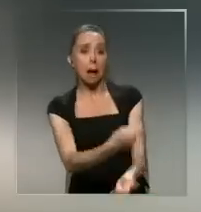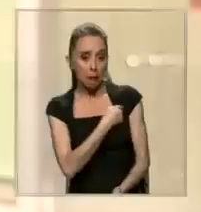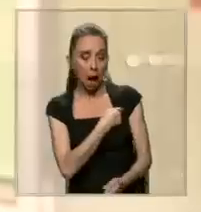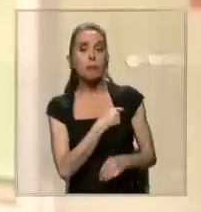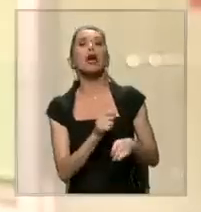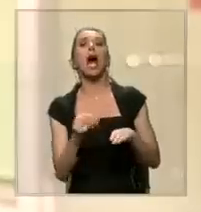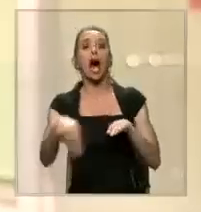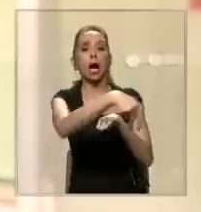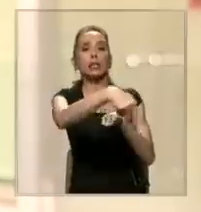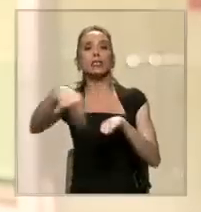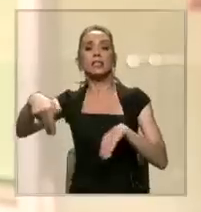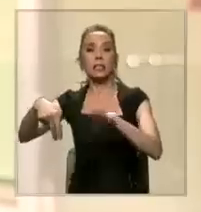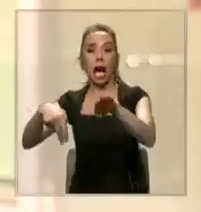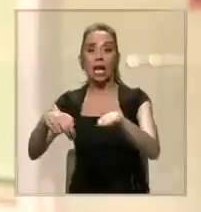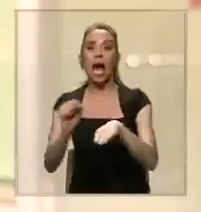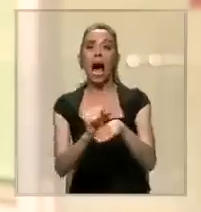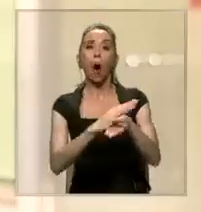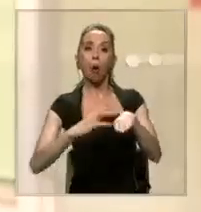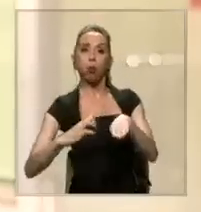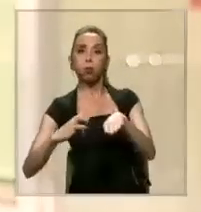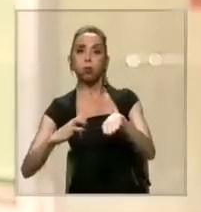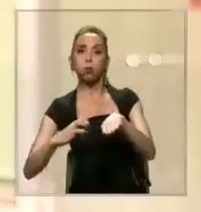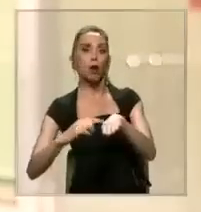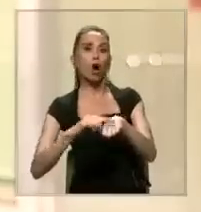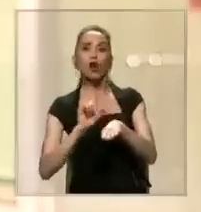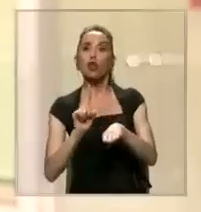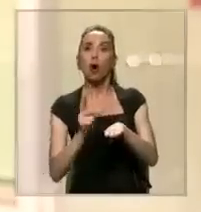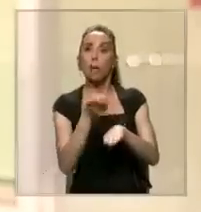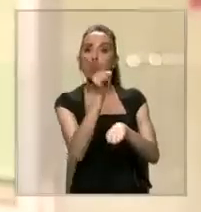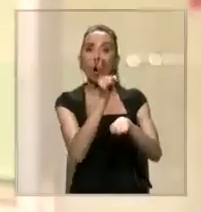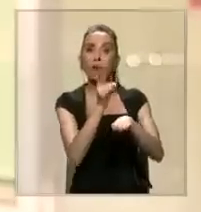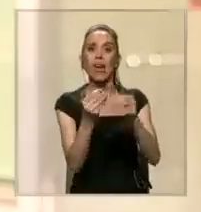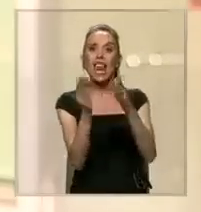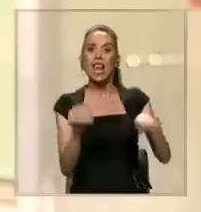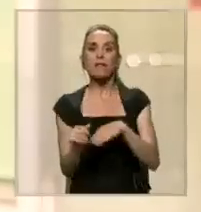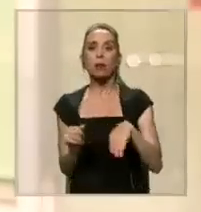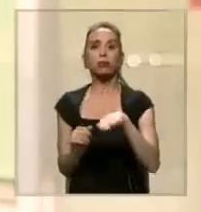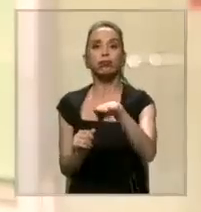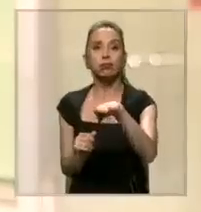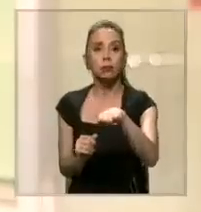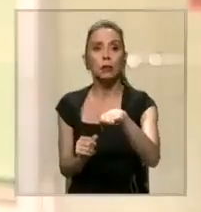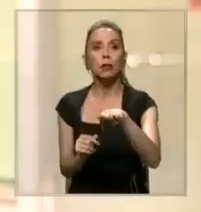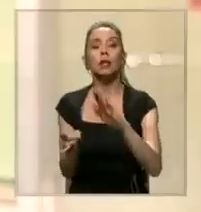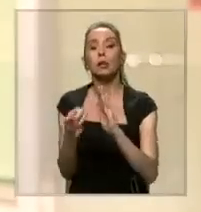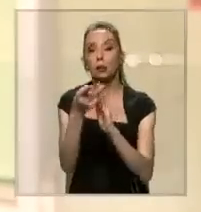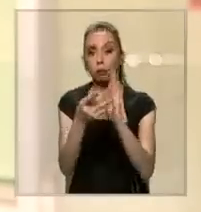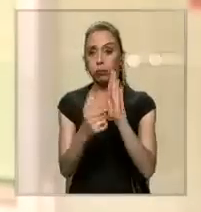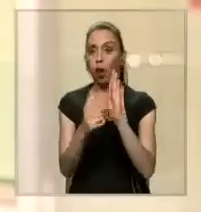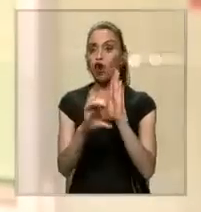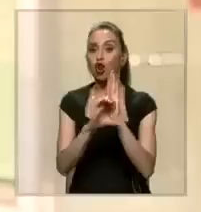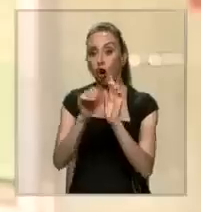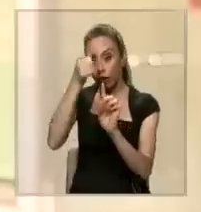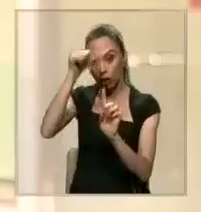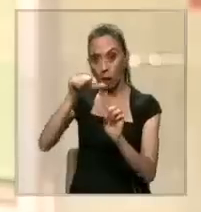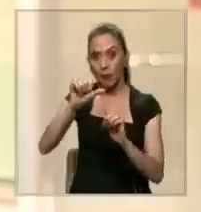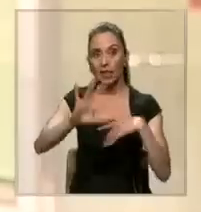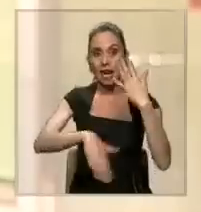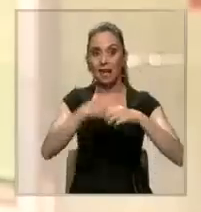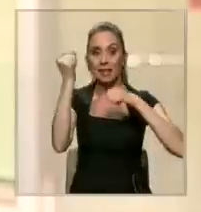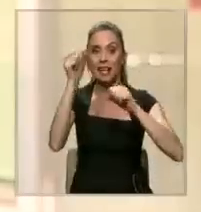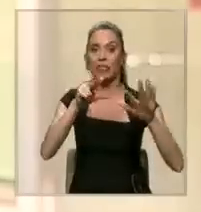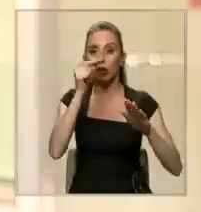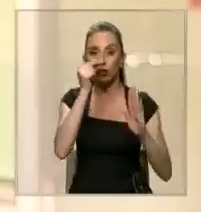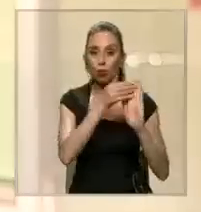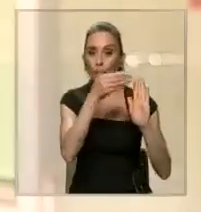exigían. La retención de un vehículo, o sea, impedir la libre circulación, podría eventualmente caer en alguna figura penal. Durante el estallido social